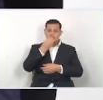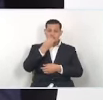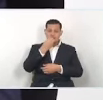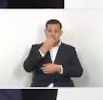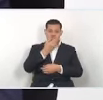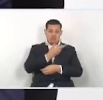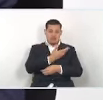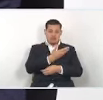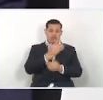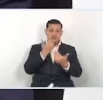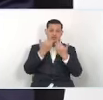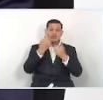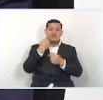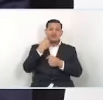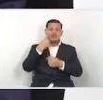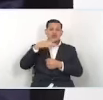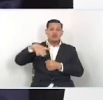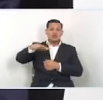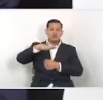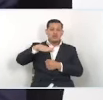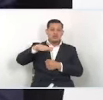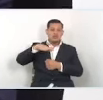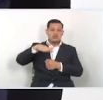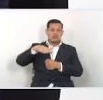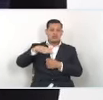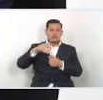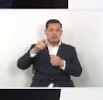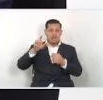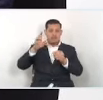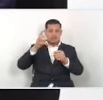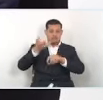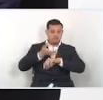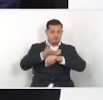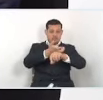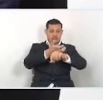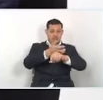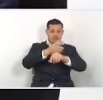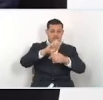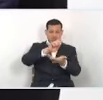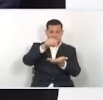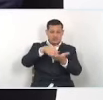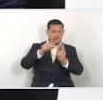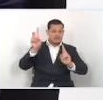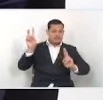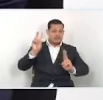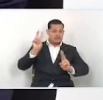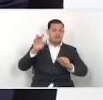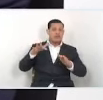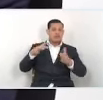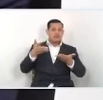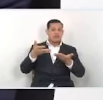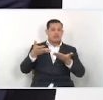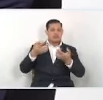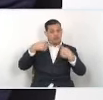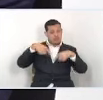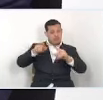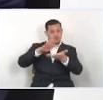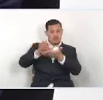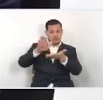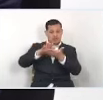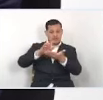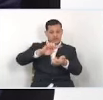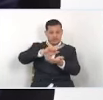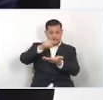cosas. Y me decían, ¿dónde está eso? Claro, muchos se mueven en las zonas urbanas del Gran San Salvador y o van a comprar a estos